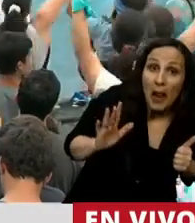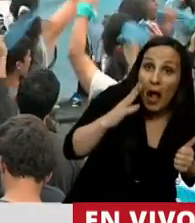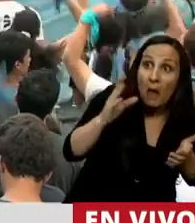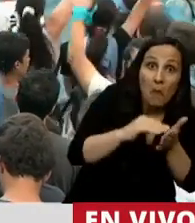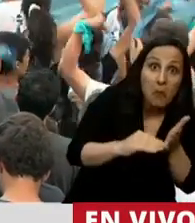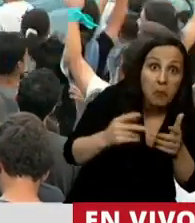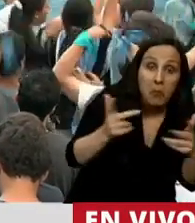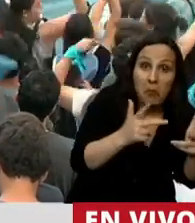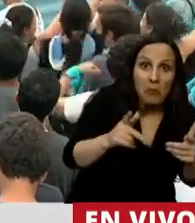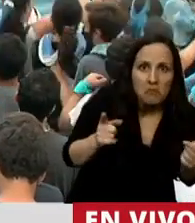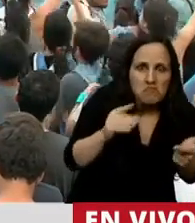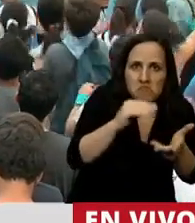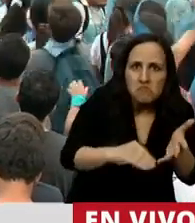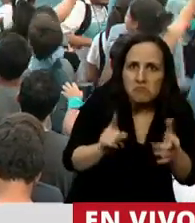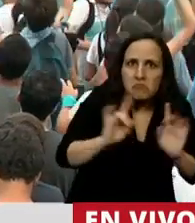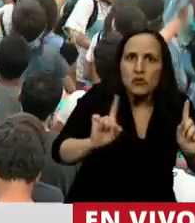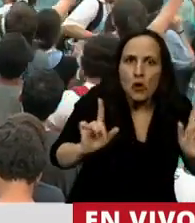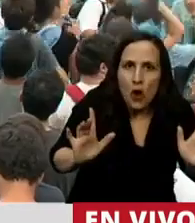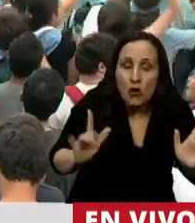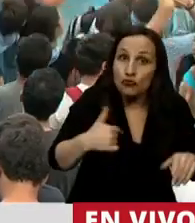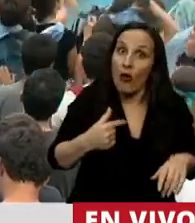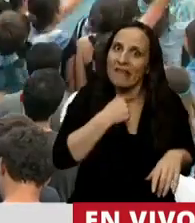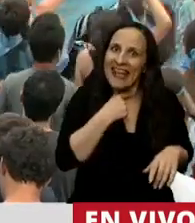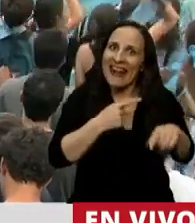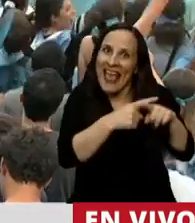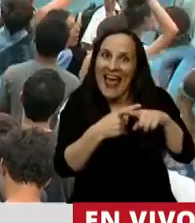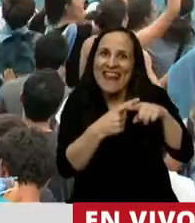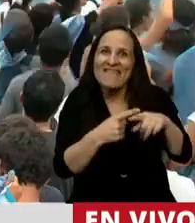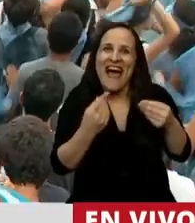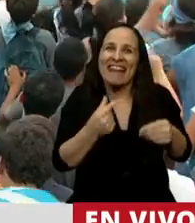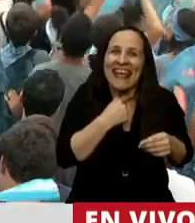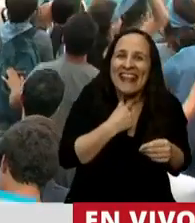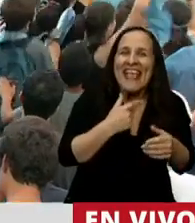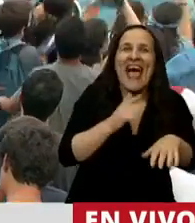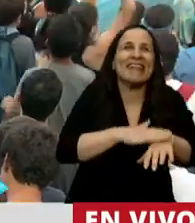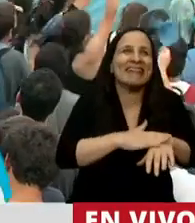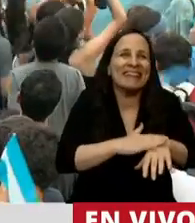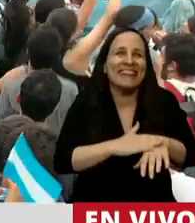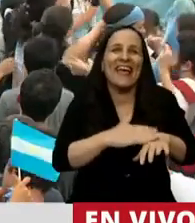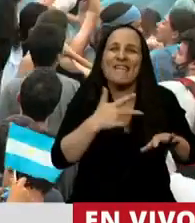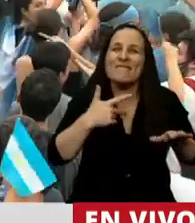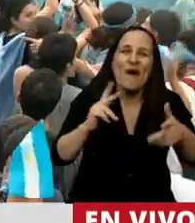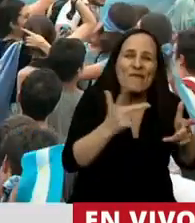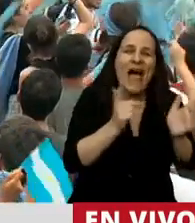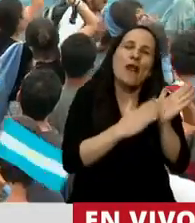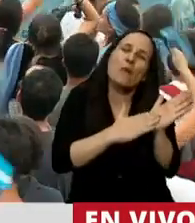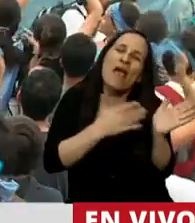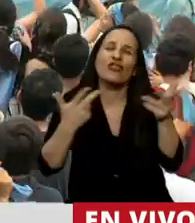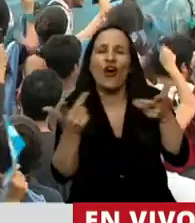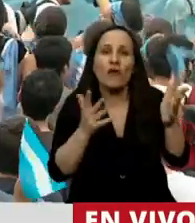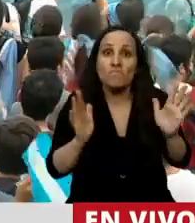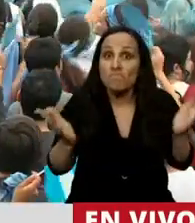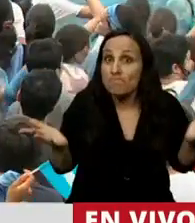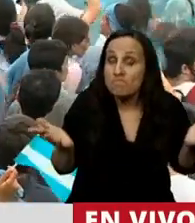notar. Y no lo hicieron. Yo quería debatir porque quería tener el tiempo para poder contrastar argumentos. Pero allí